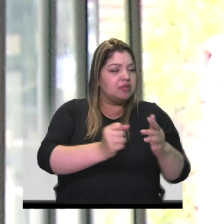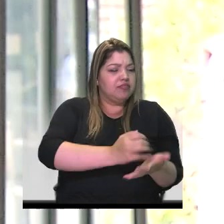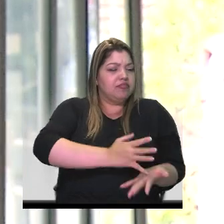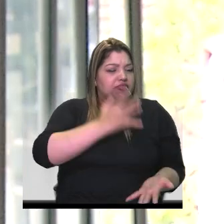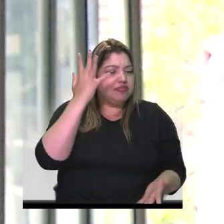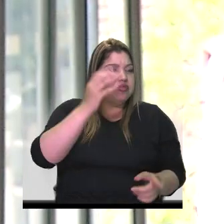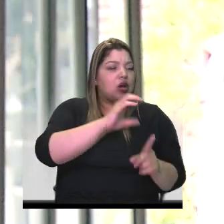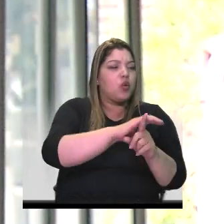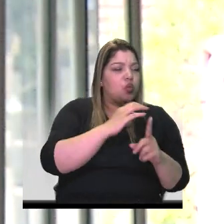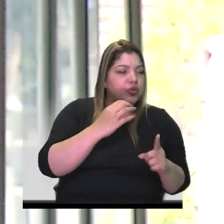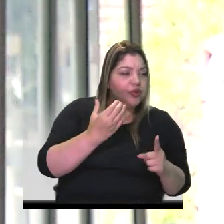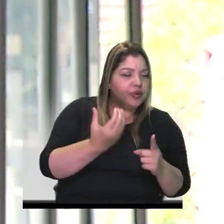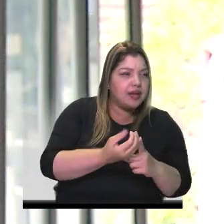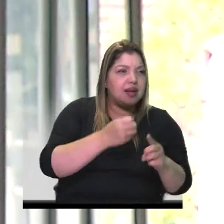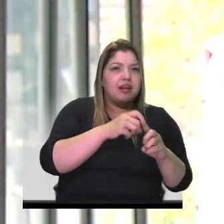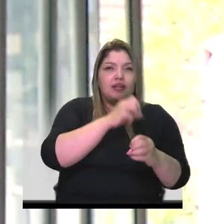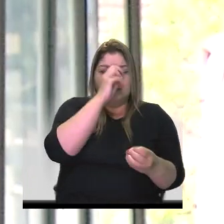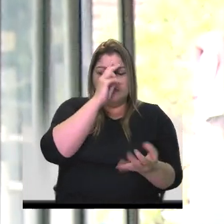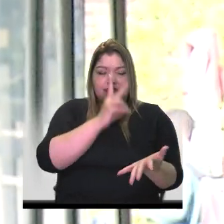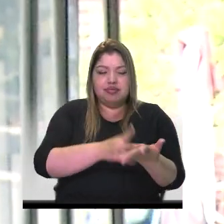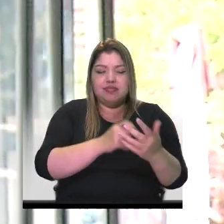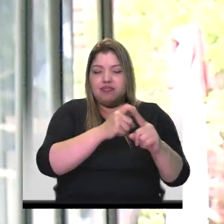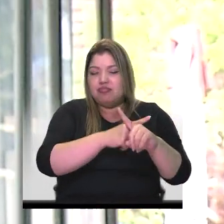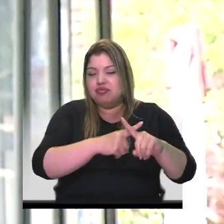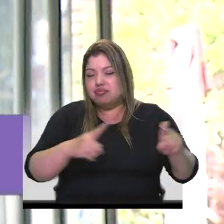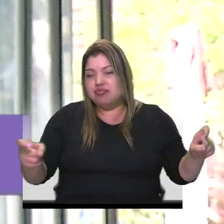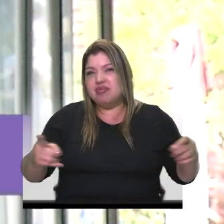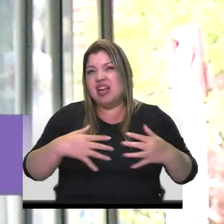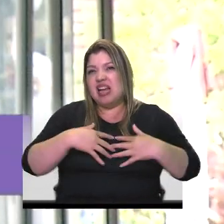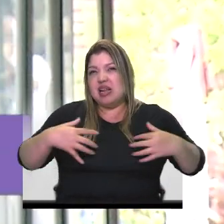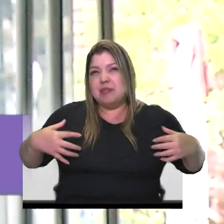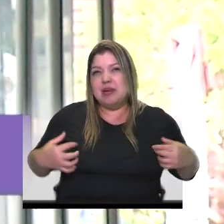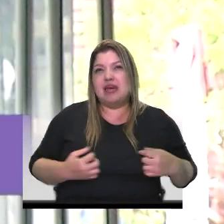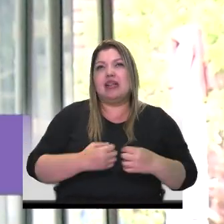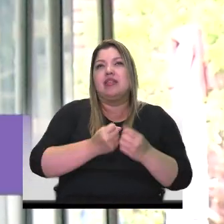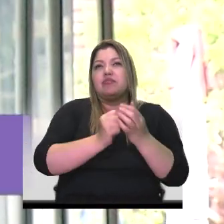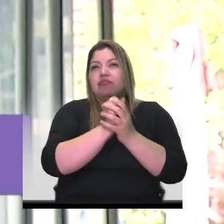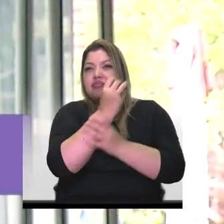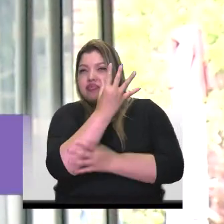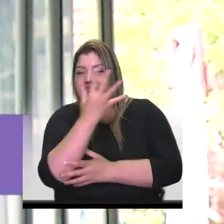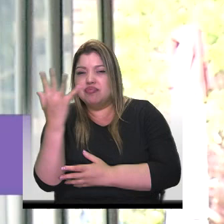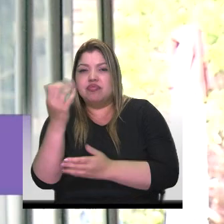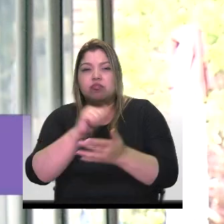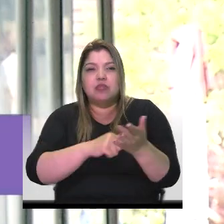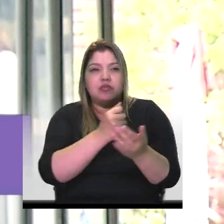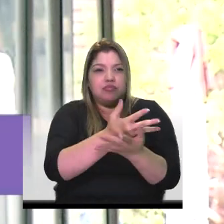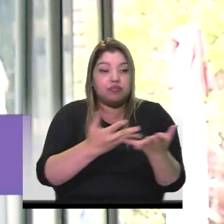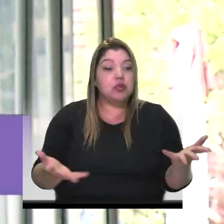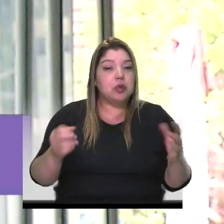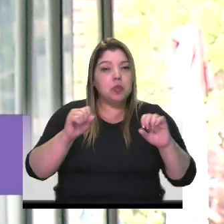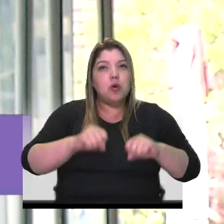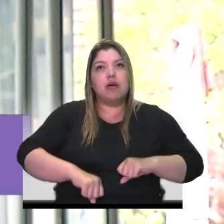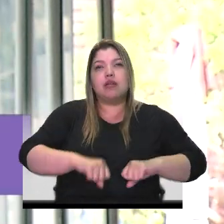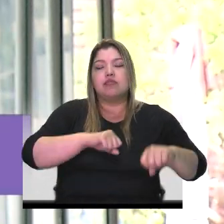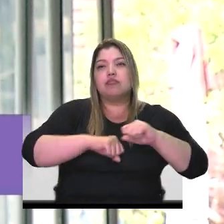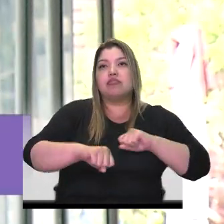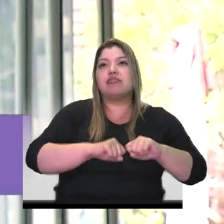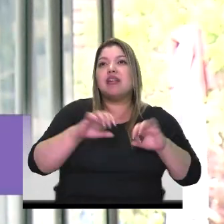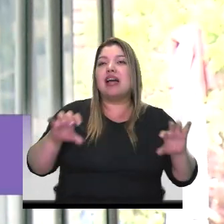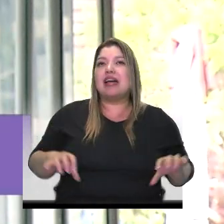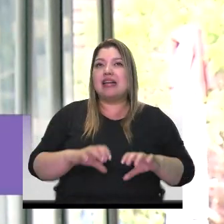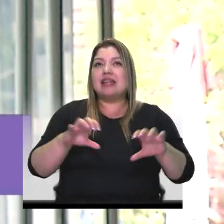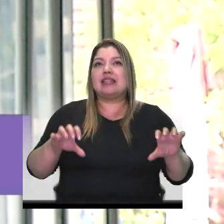cultural, de biodiversidad, de materiales, de insumos, de posibilidad de hacer cosas, es como